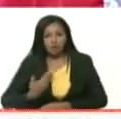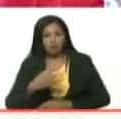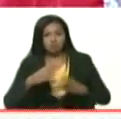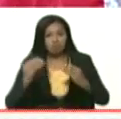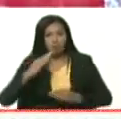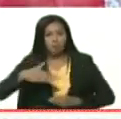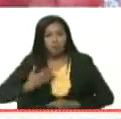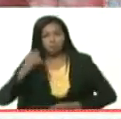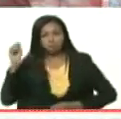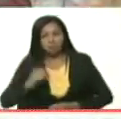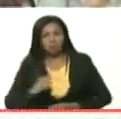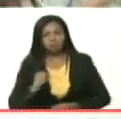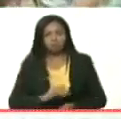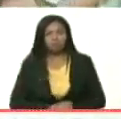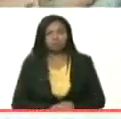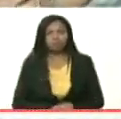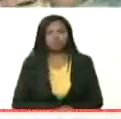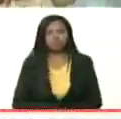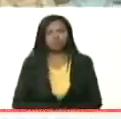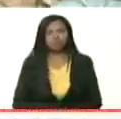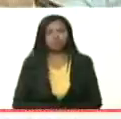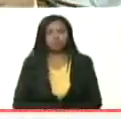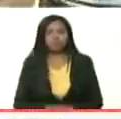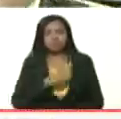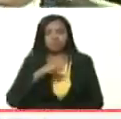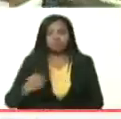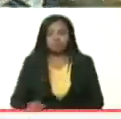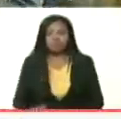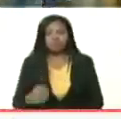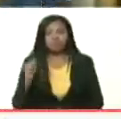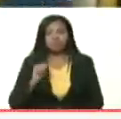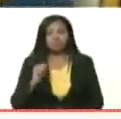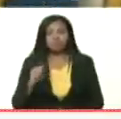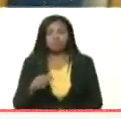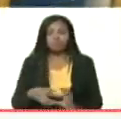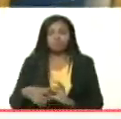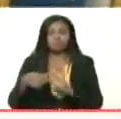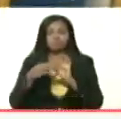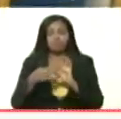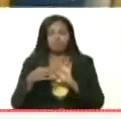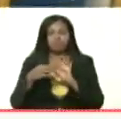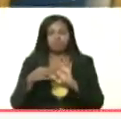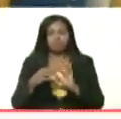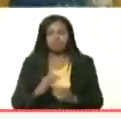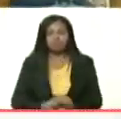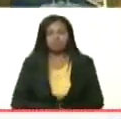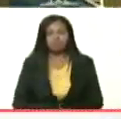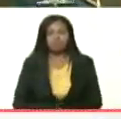podremos. Con China, unido.